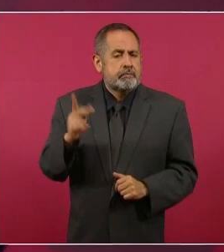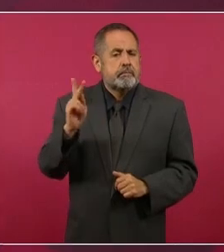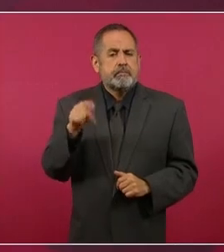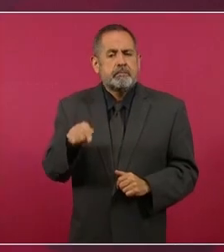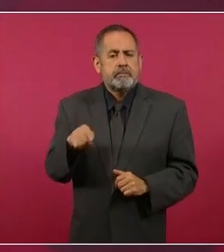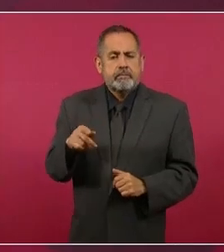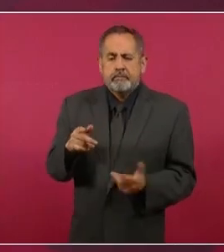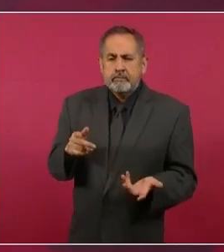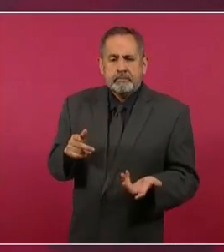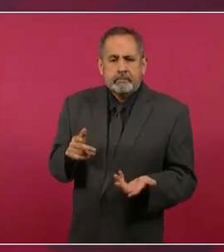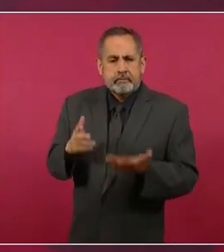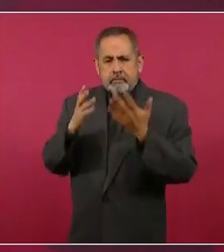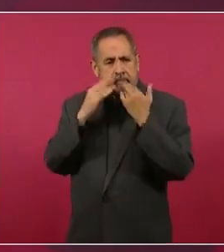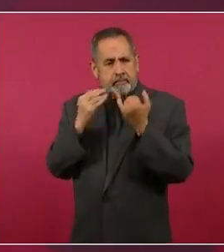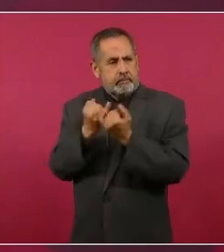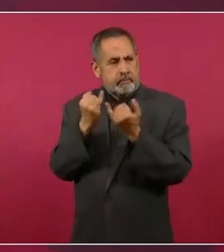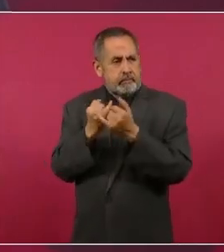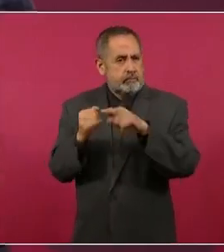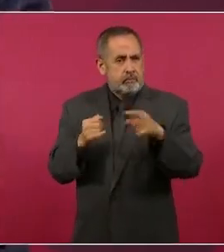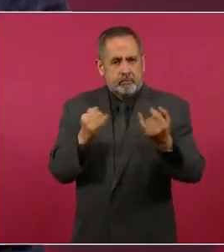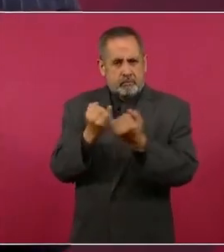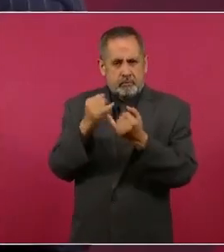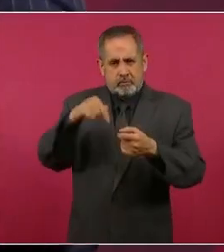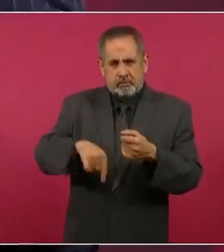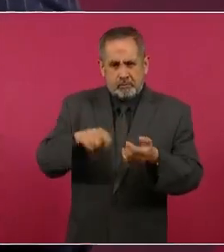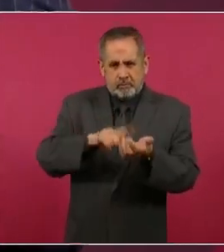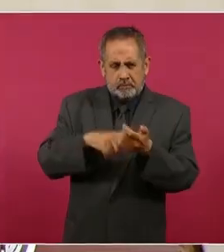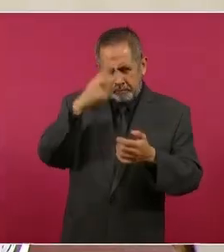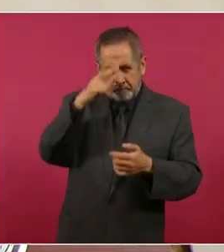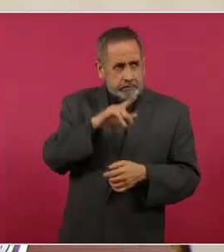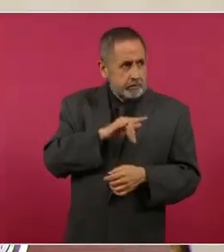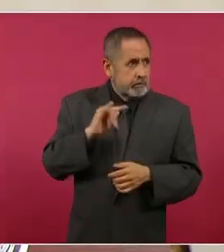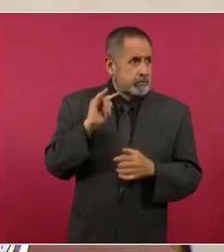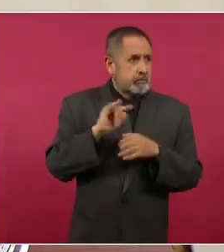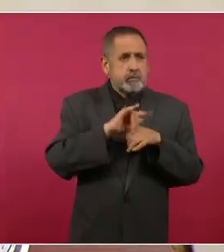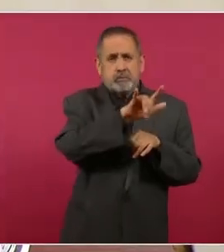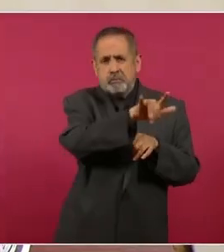Pero ¿por qué no hay un avión así en México?